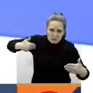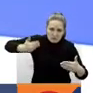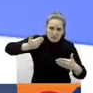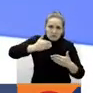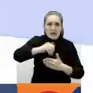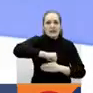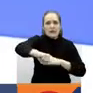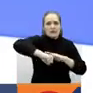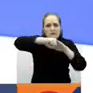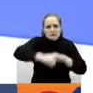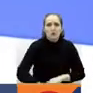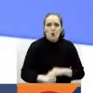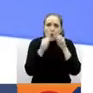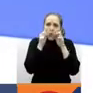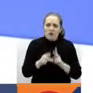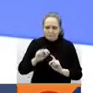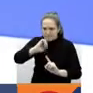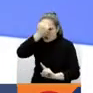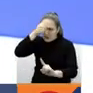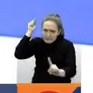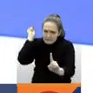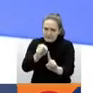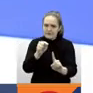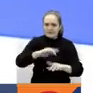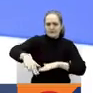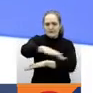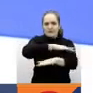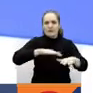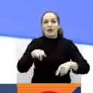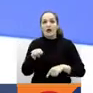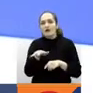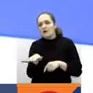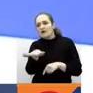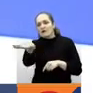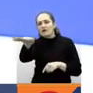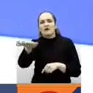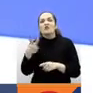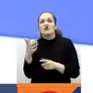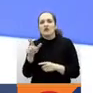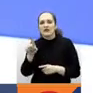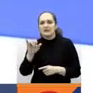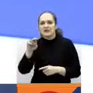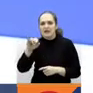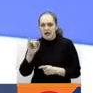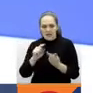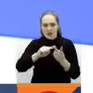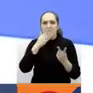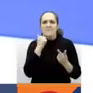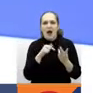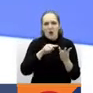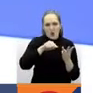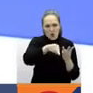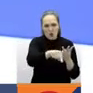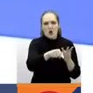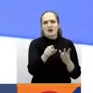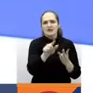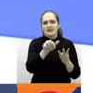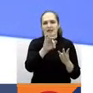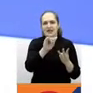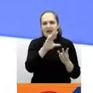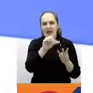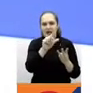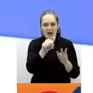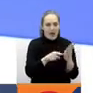atención prioritaria, en especial a los corregimientos El Sinaí, La Belleza, El Mango, Santa Clara y El Plateado, los